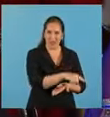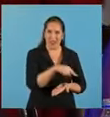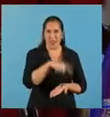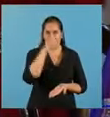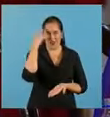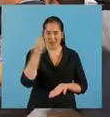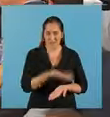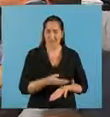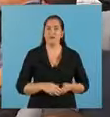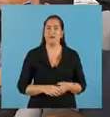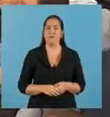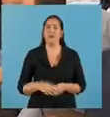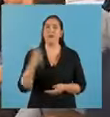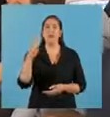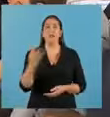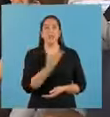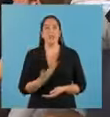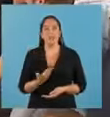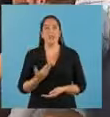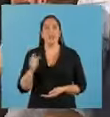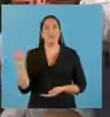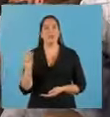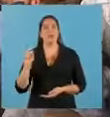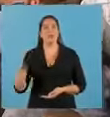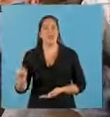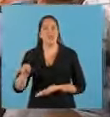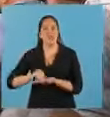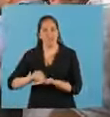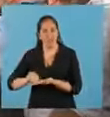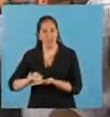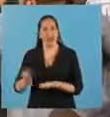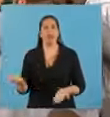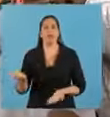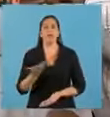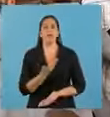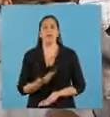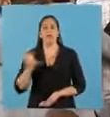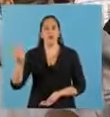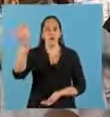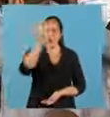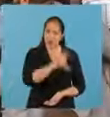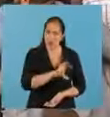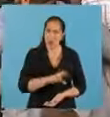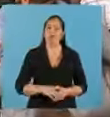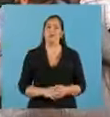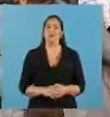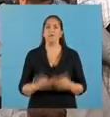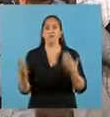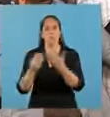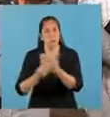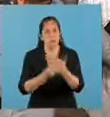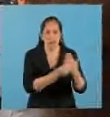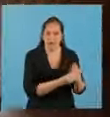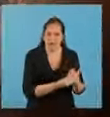Nación, señora Vicepresidenta Provisional del Senado, señores gobernadores, señores ministros,